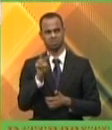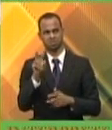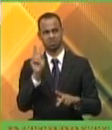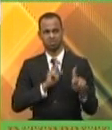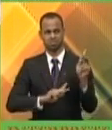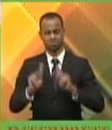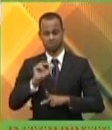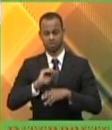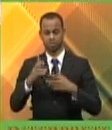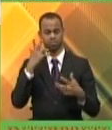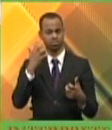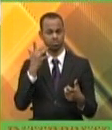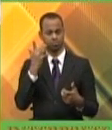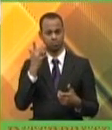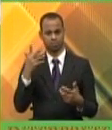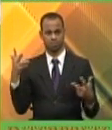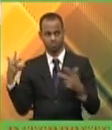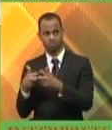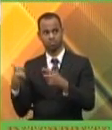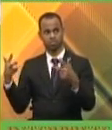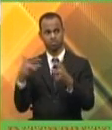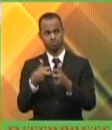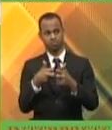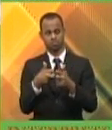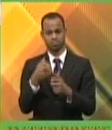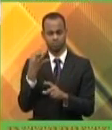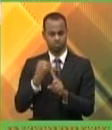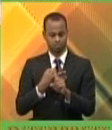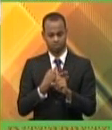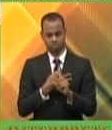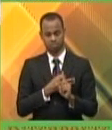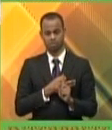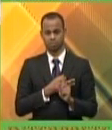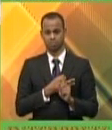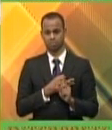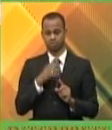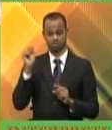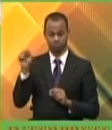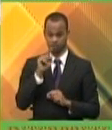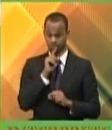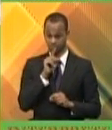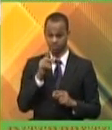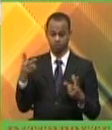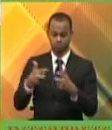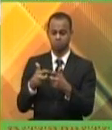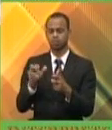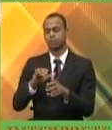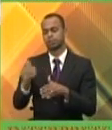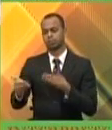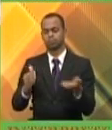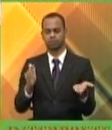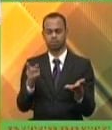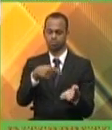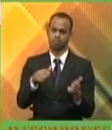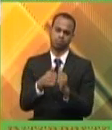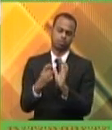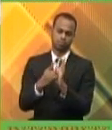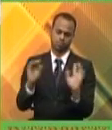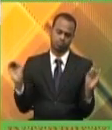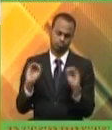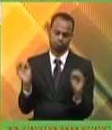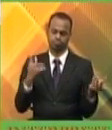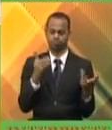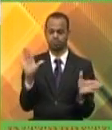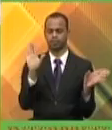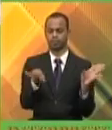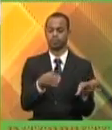por accidentes en nueve meses pero lo grande del caso no son lo que se mueve en ok porque ya eso no son discapacitados no